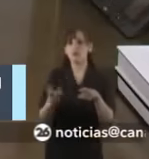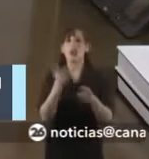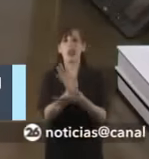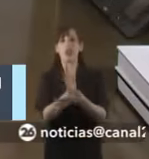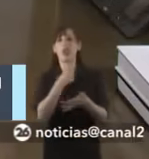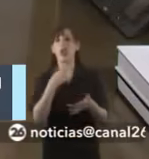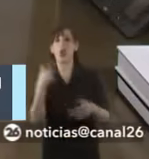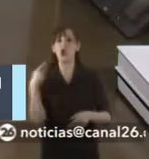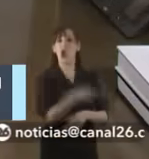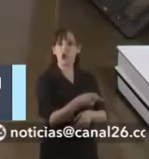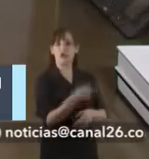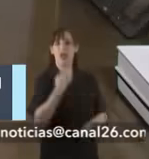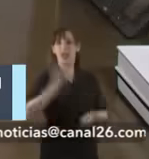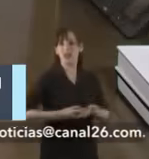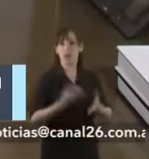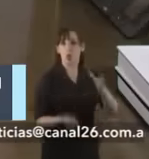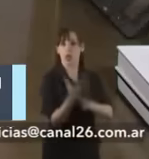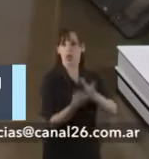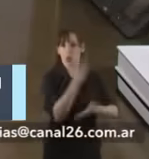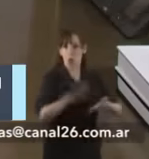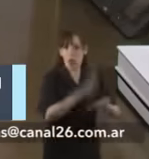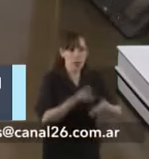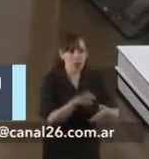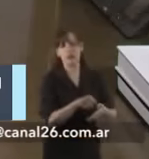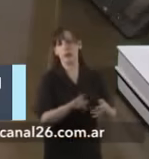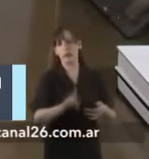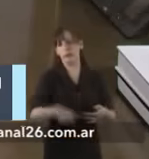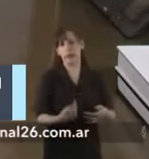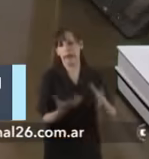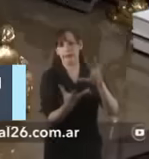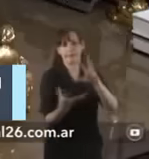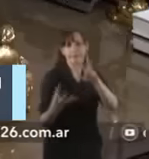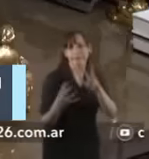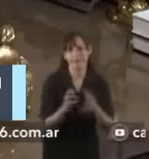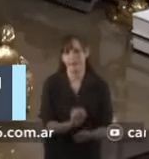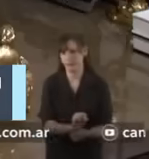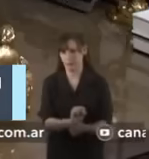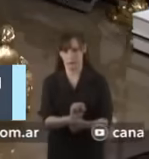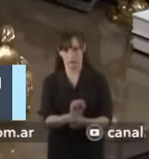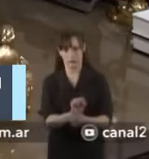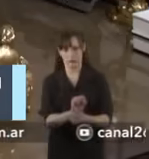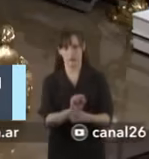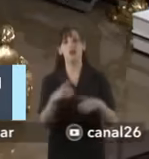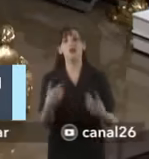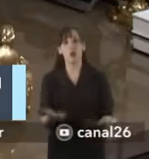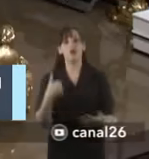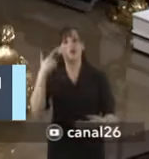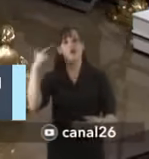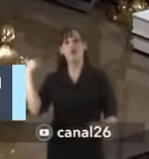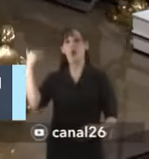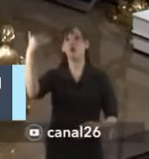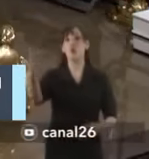crisis se convierta en una catástrofe social de proporciones bíblicas evitar ese futuro catastrófico al cual Nos